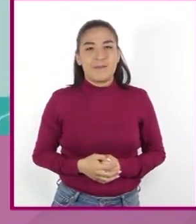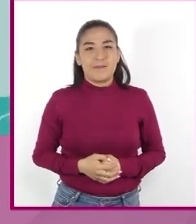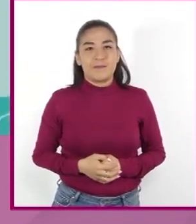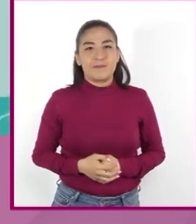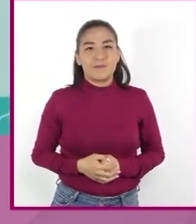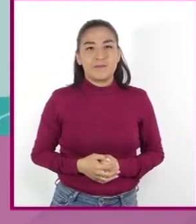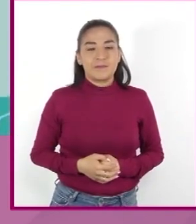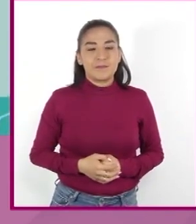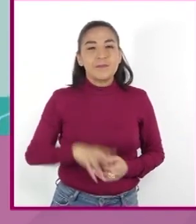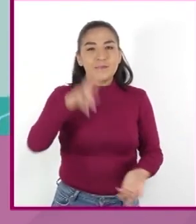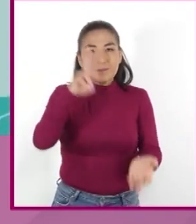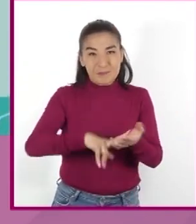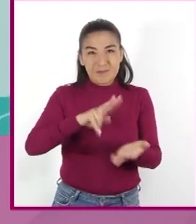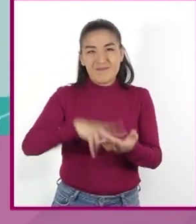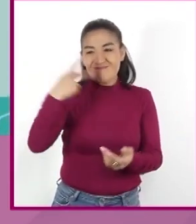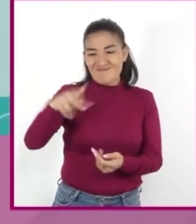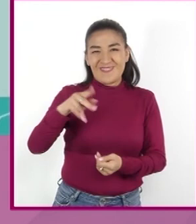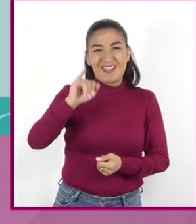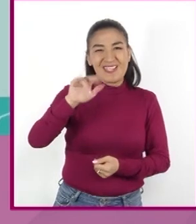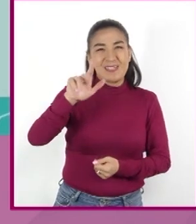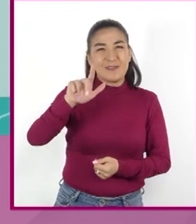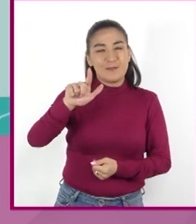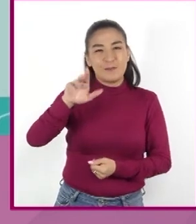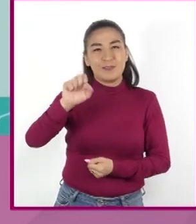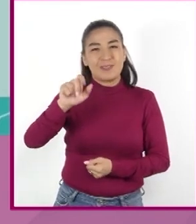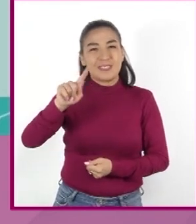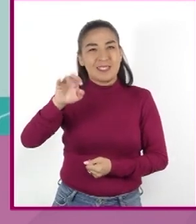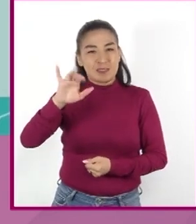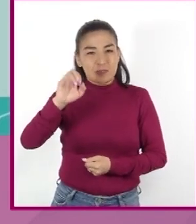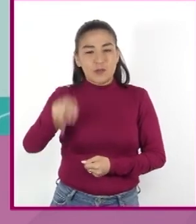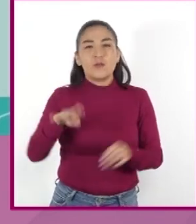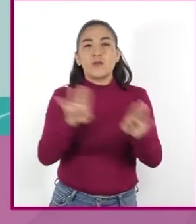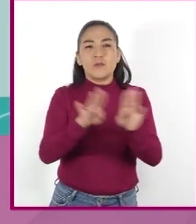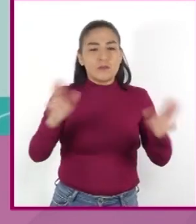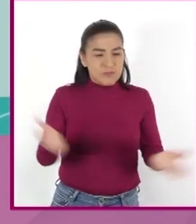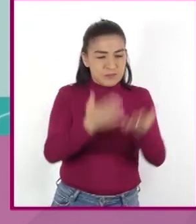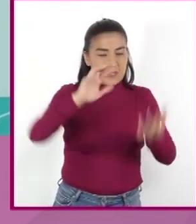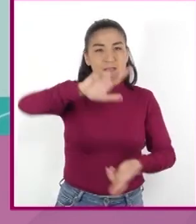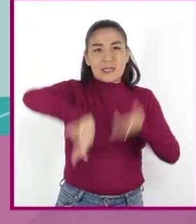Los valores de la Ilustración dieron pie para que iniciara una revolución en las